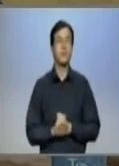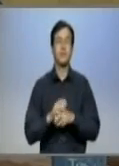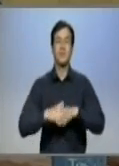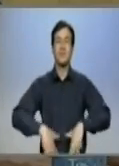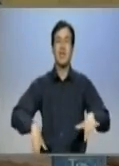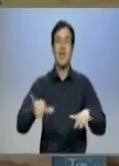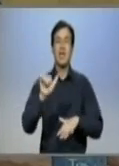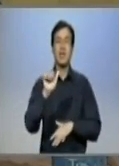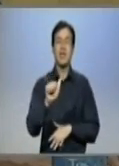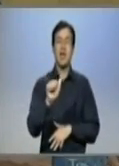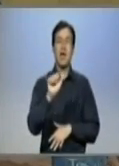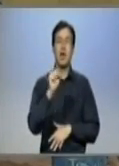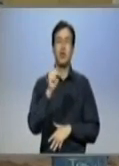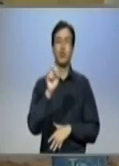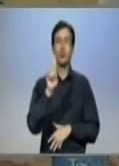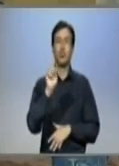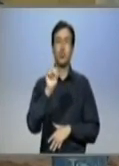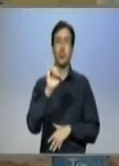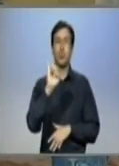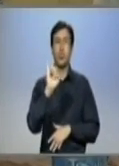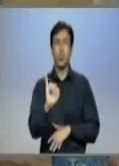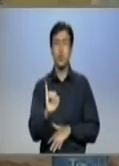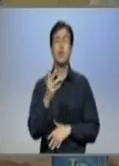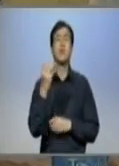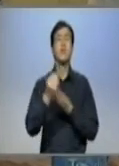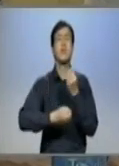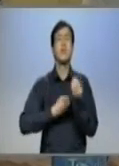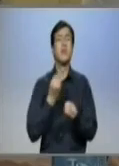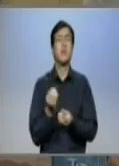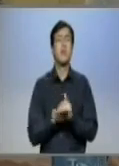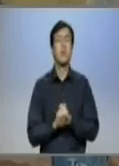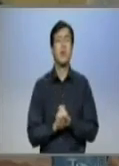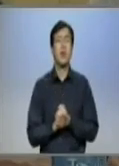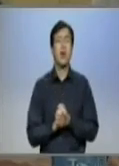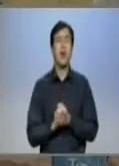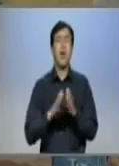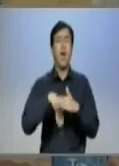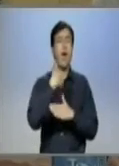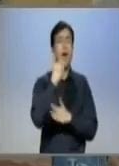en el ITT, no vamos a tener esta clase de plantas, sino que vamos a tener generadores fuera con estos mismos.